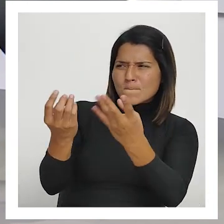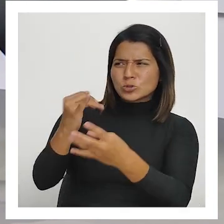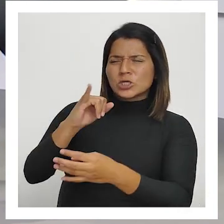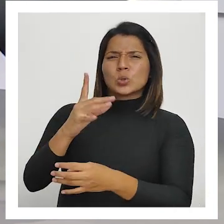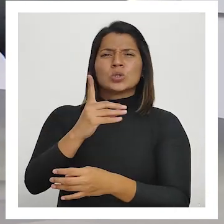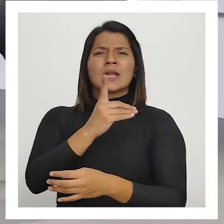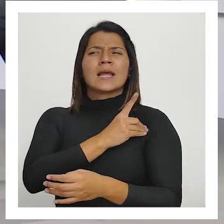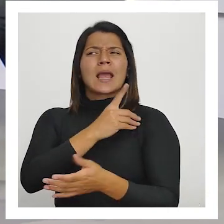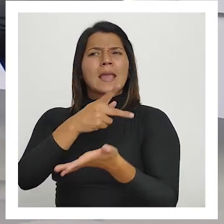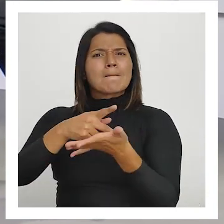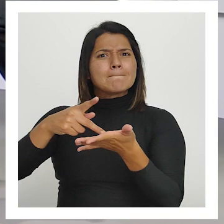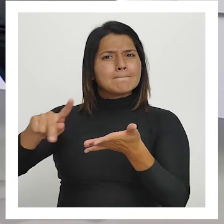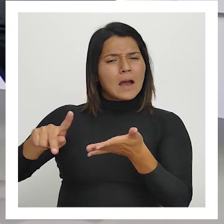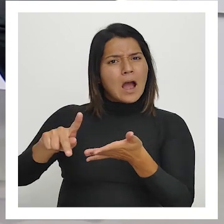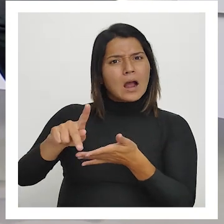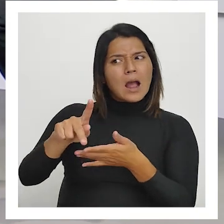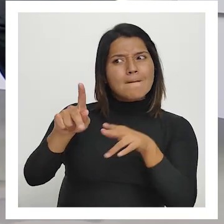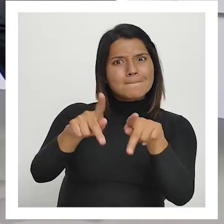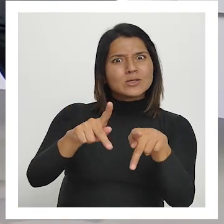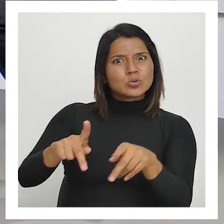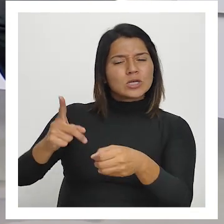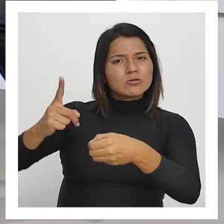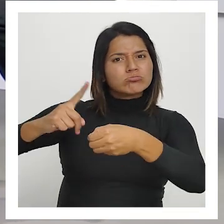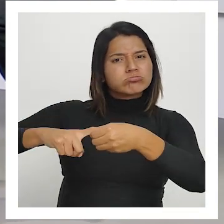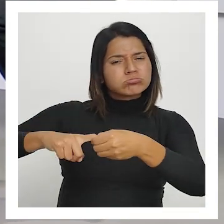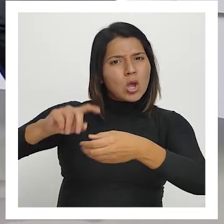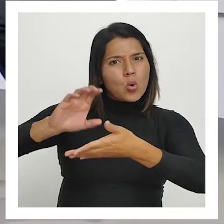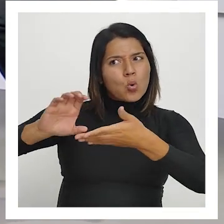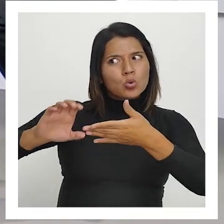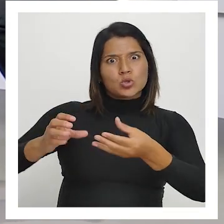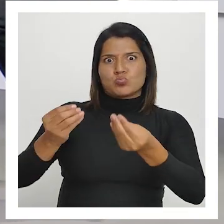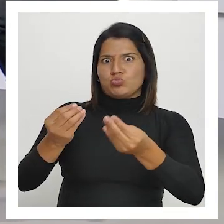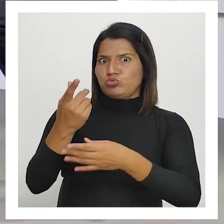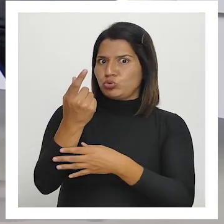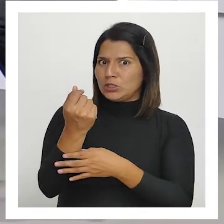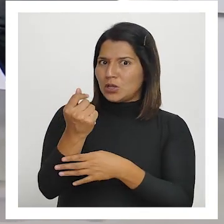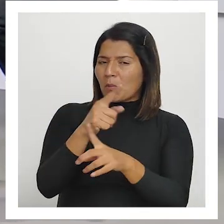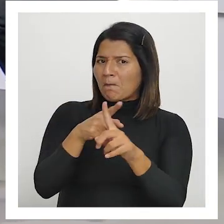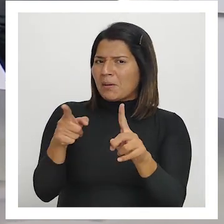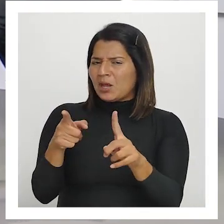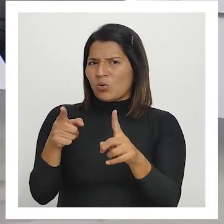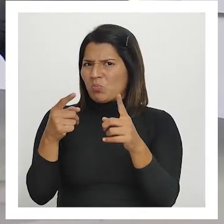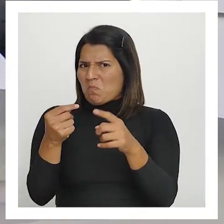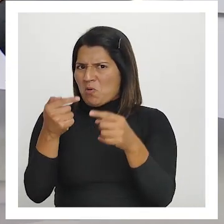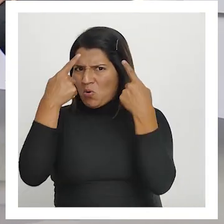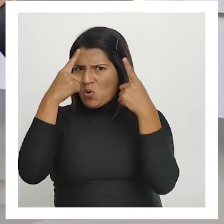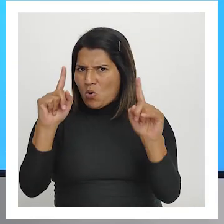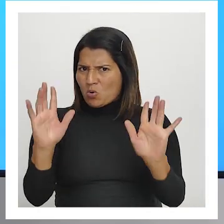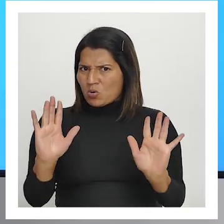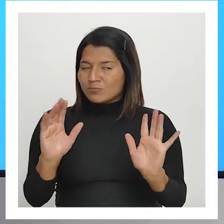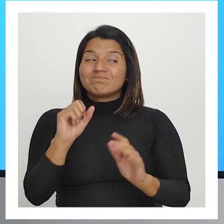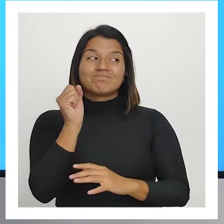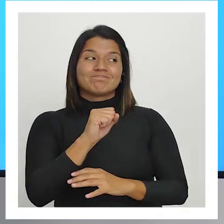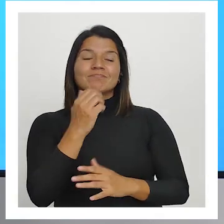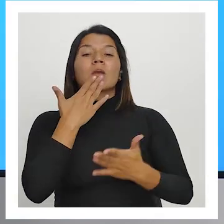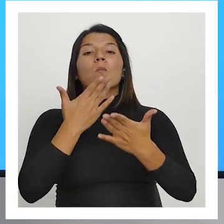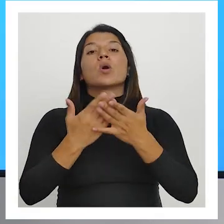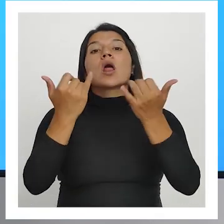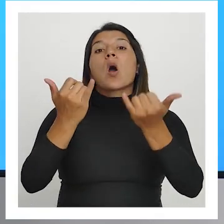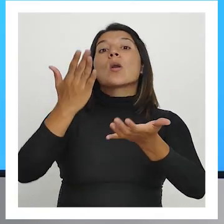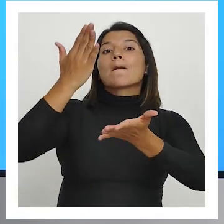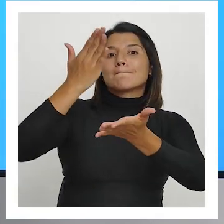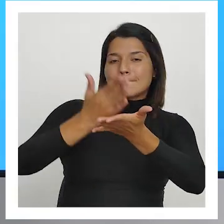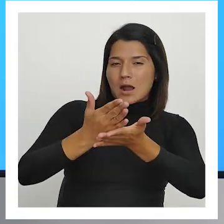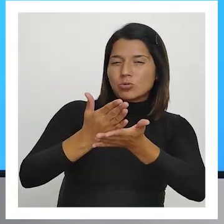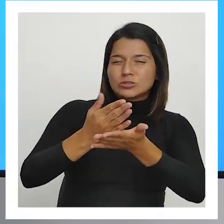directivas pagando dietas gigantescas y poca eficiencia. Bueno, vamos a ir a una